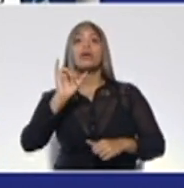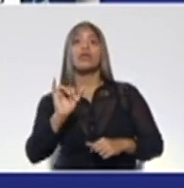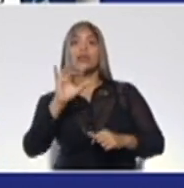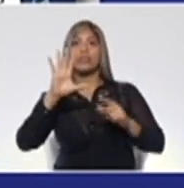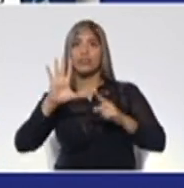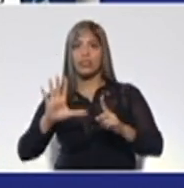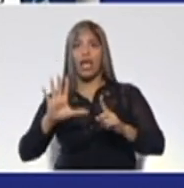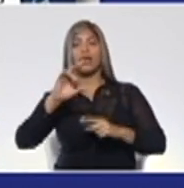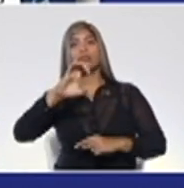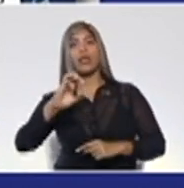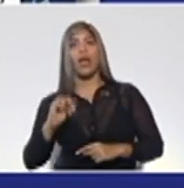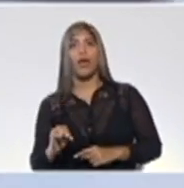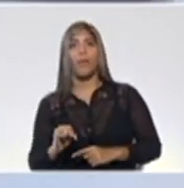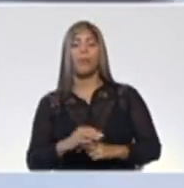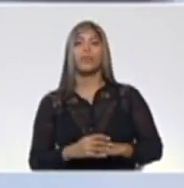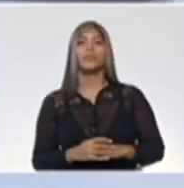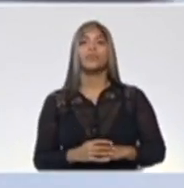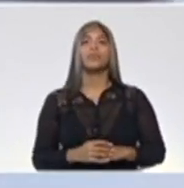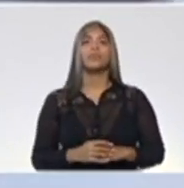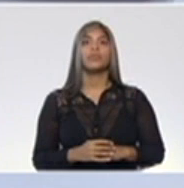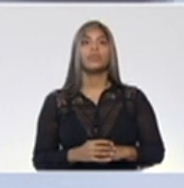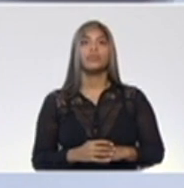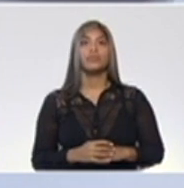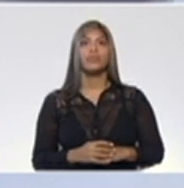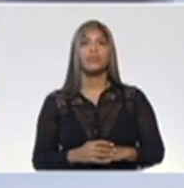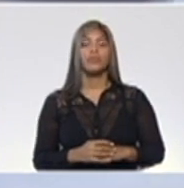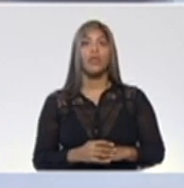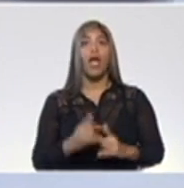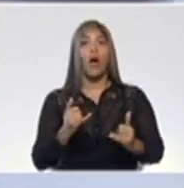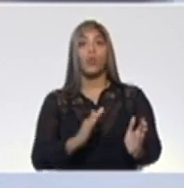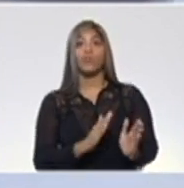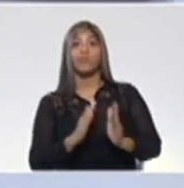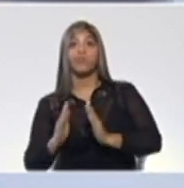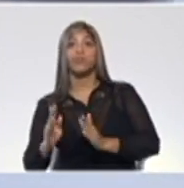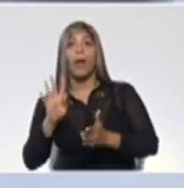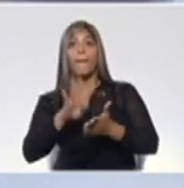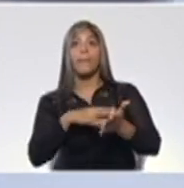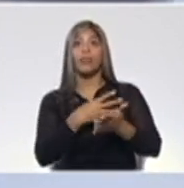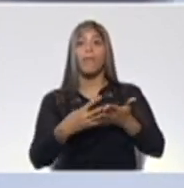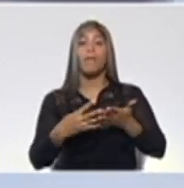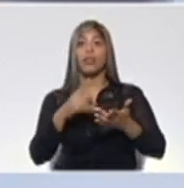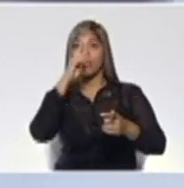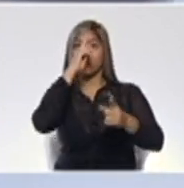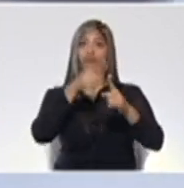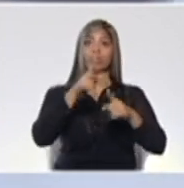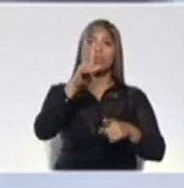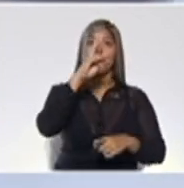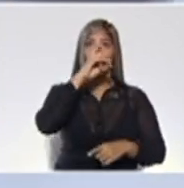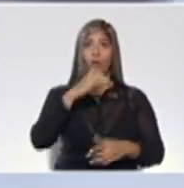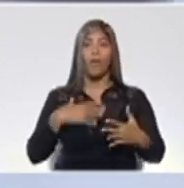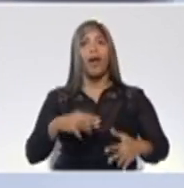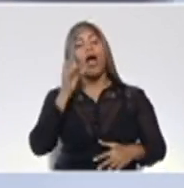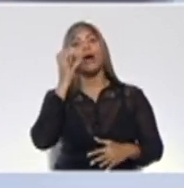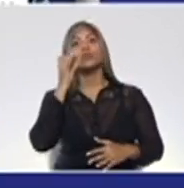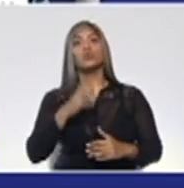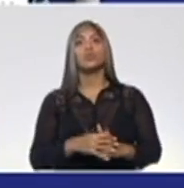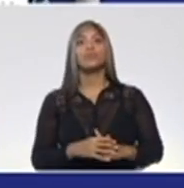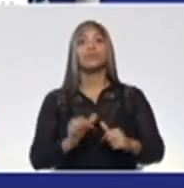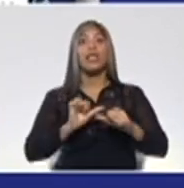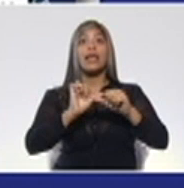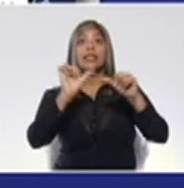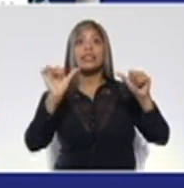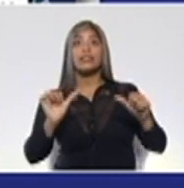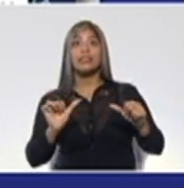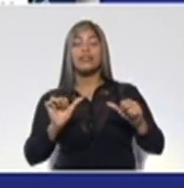centímetros. Continuemos con la matemática para segundo año. Sistema de